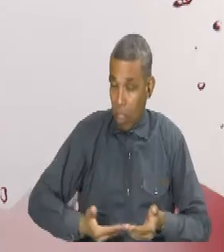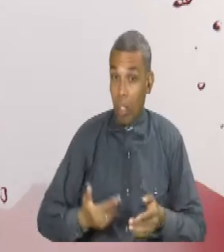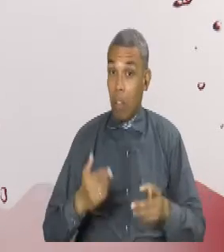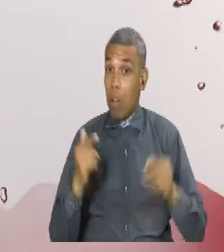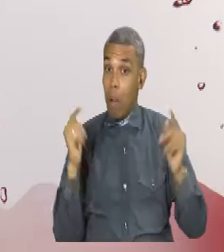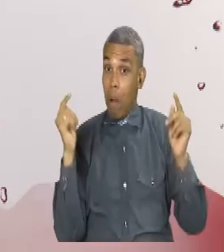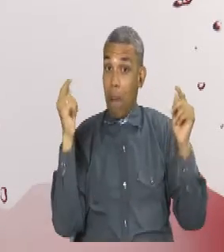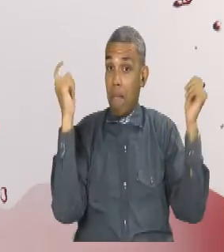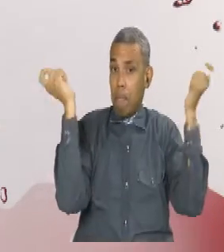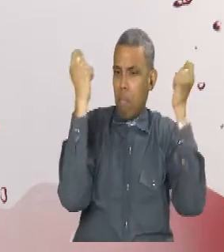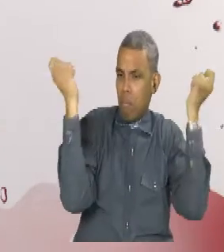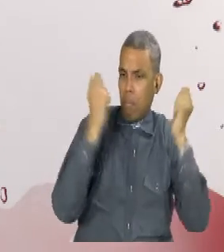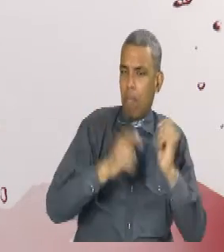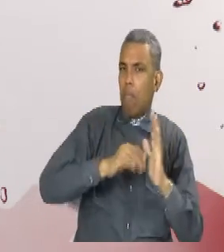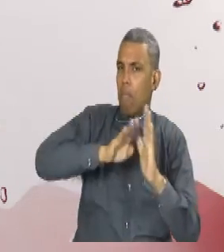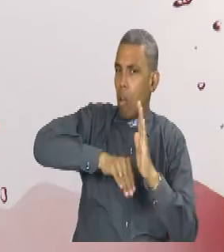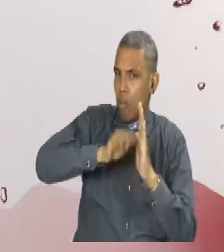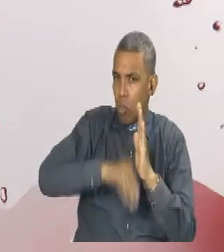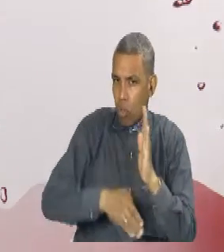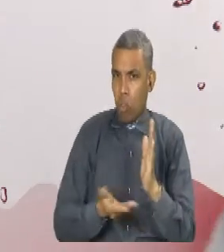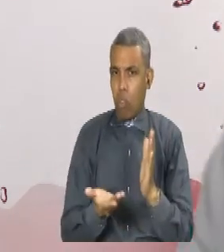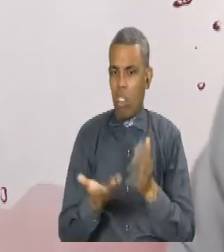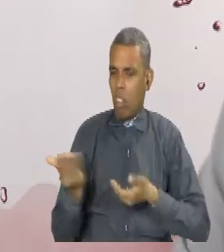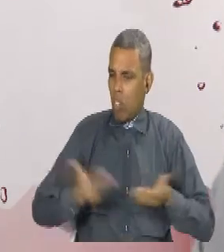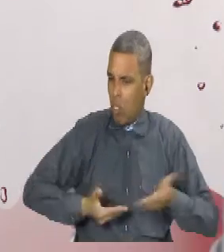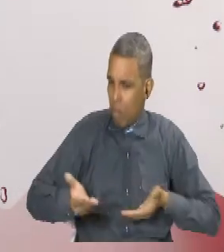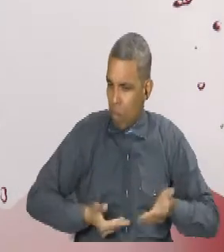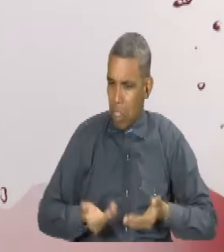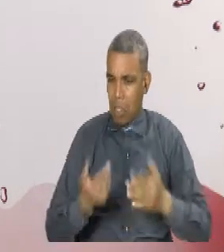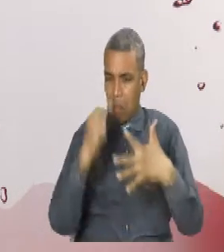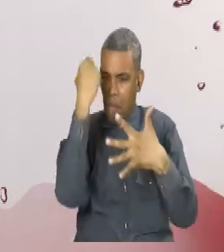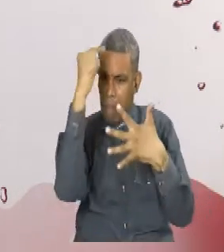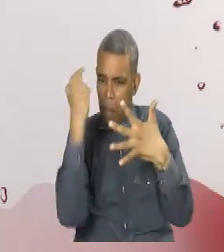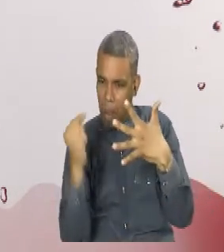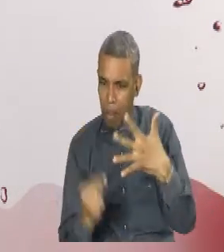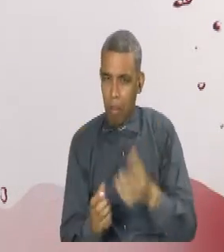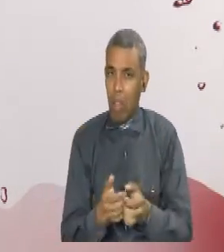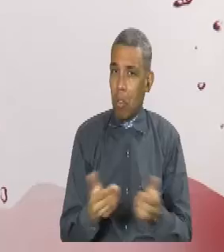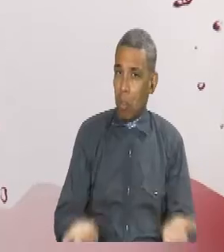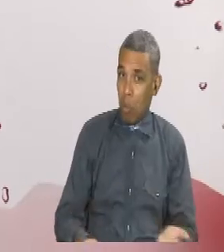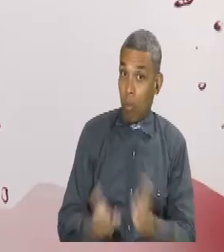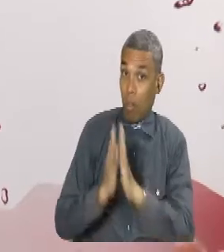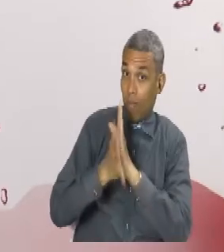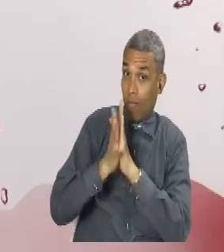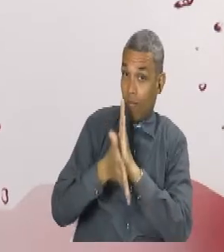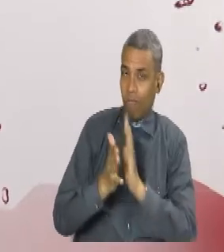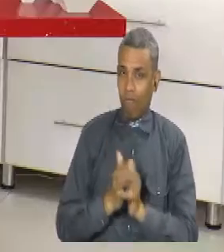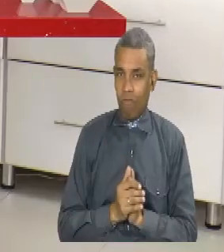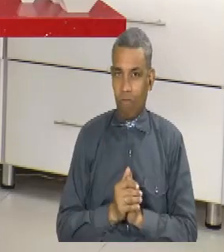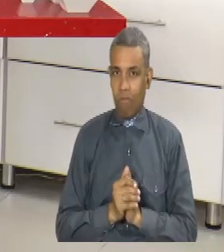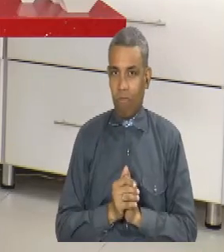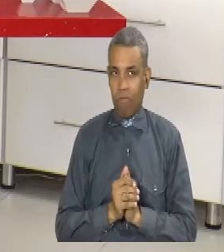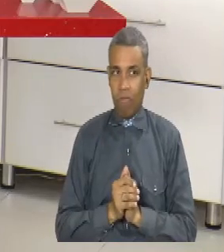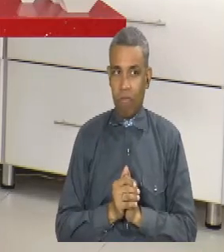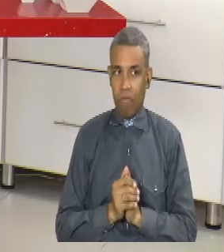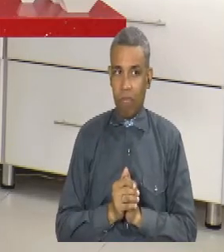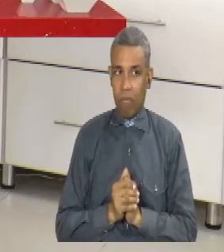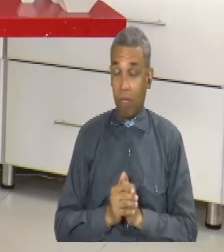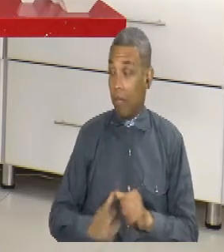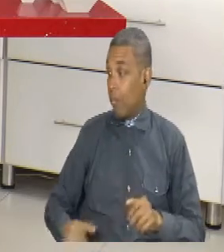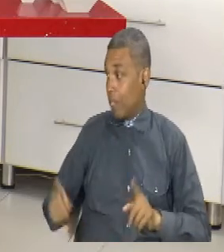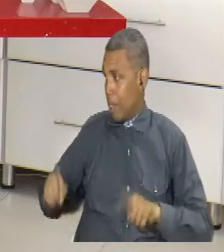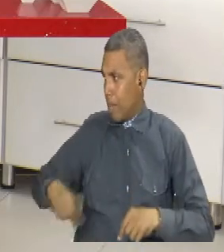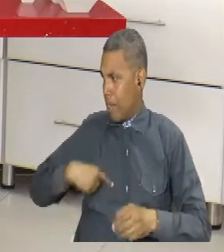tenemos, qué servicios especiales tenemos para ellos. Genial, genial, Jessica, a ver, como lo dijiste, a aprender también.